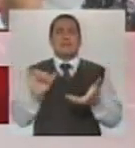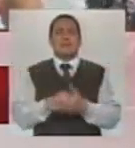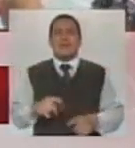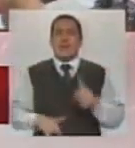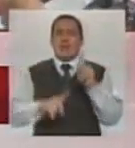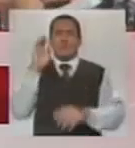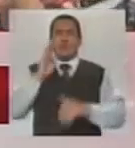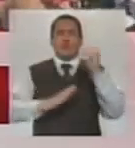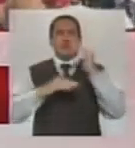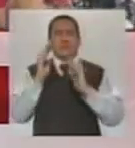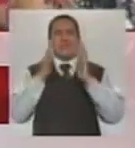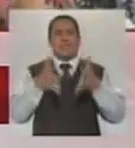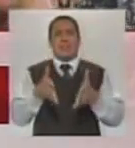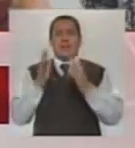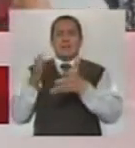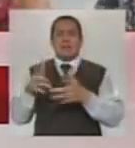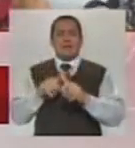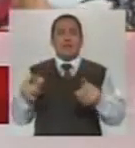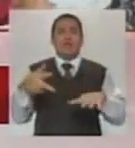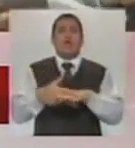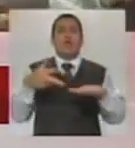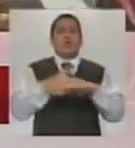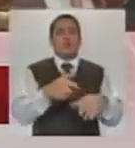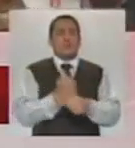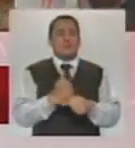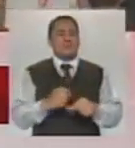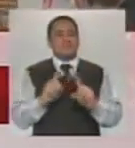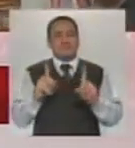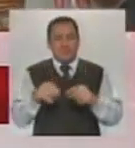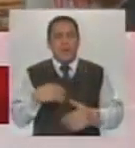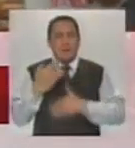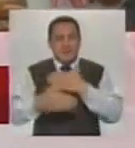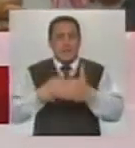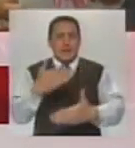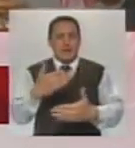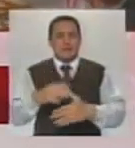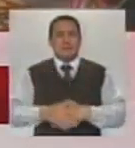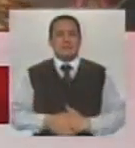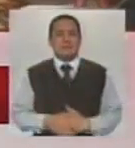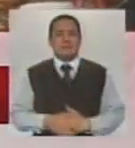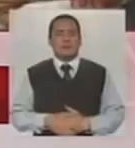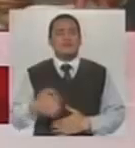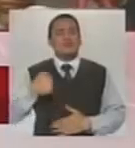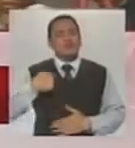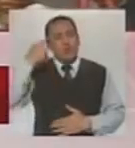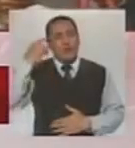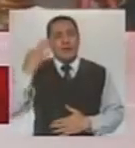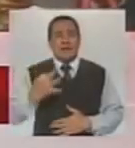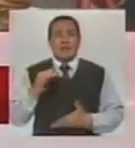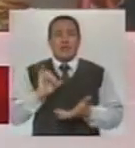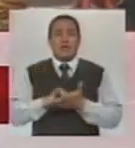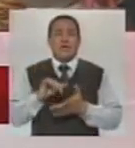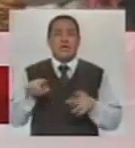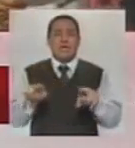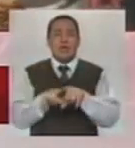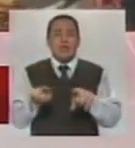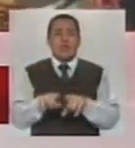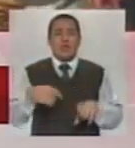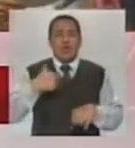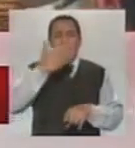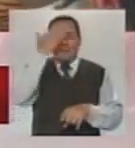en construcción, nuestra política no es paralizar ninguna obra. Creo que esos factores de